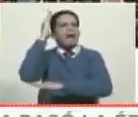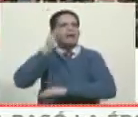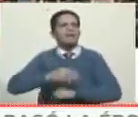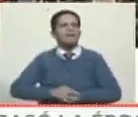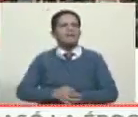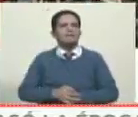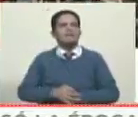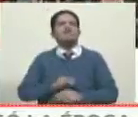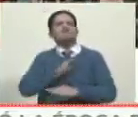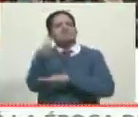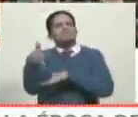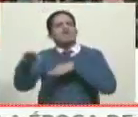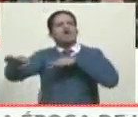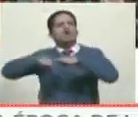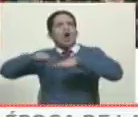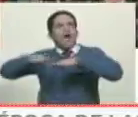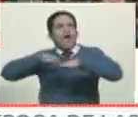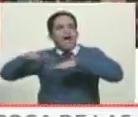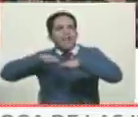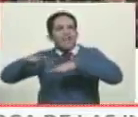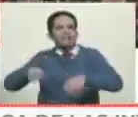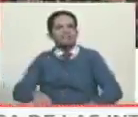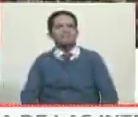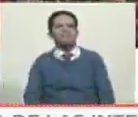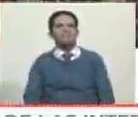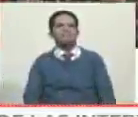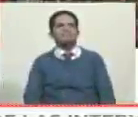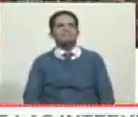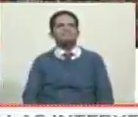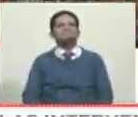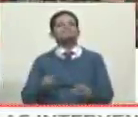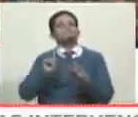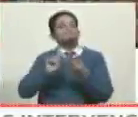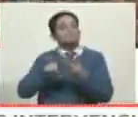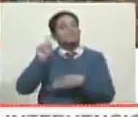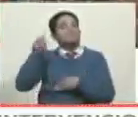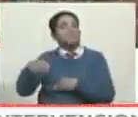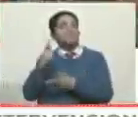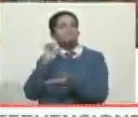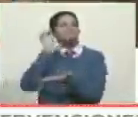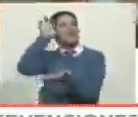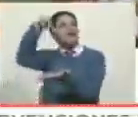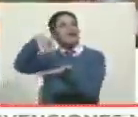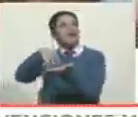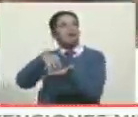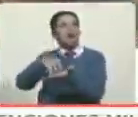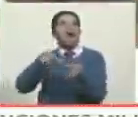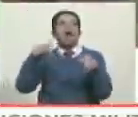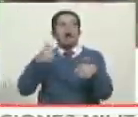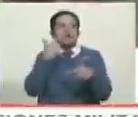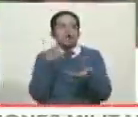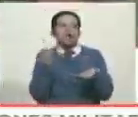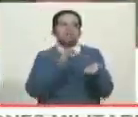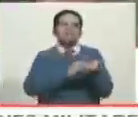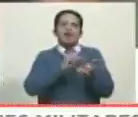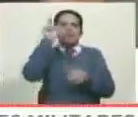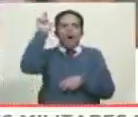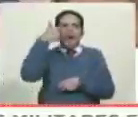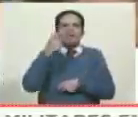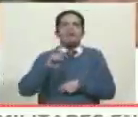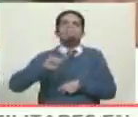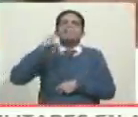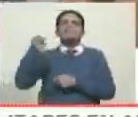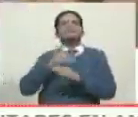fuimos a cojedes al estado aragua hoy estamos en guárico mañana estaremos en otros